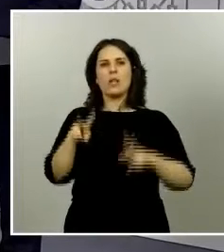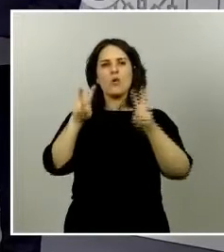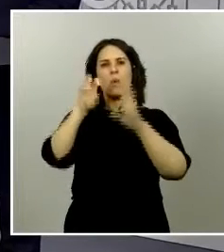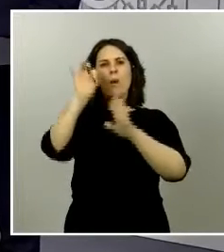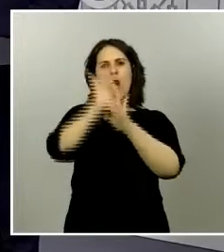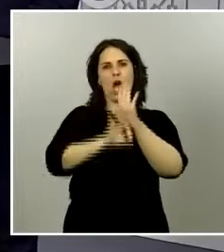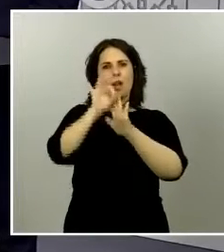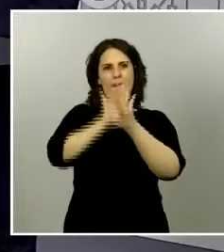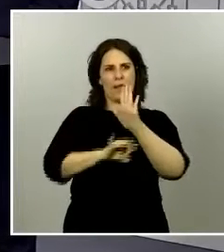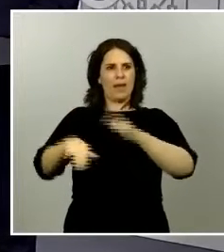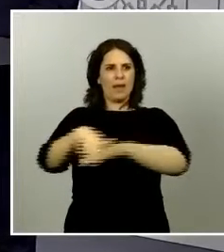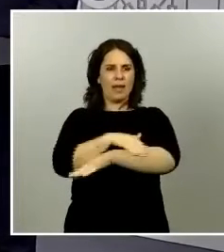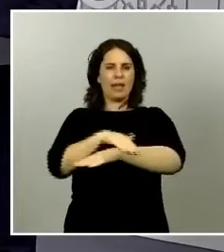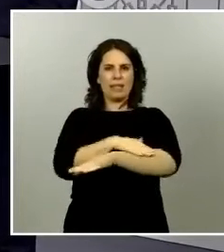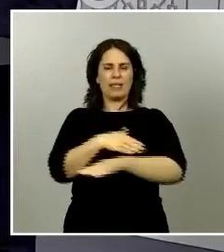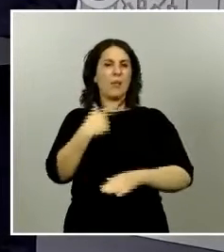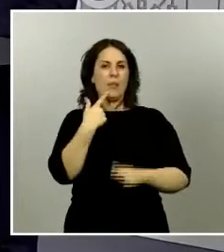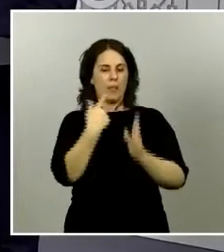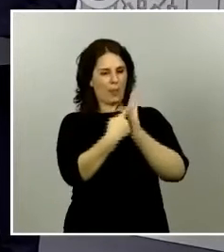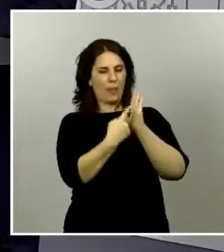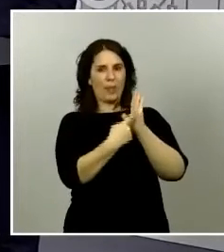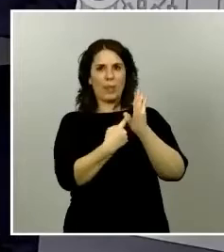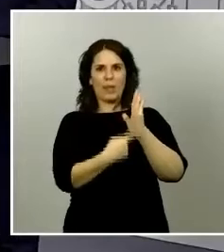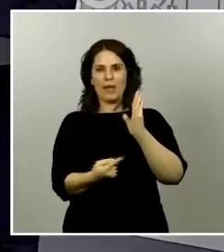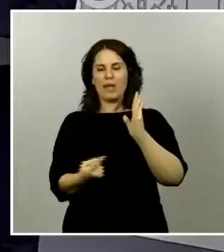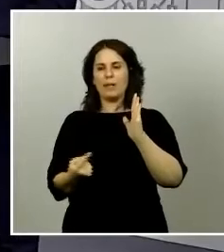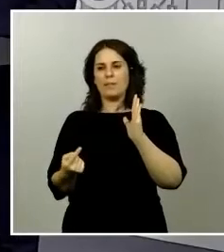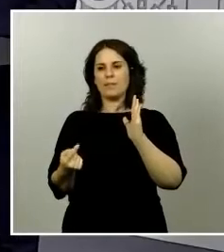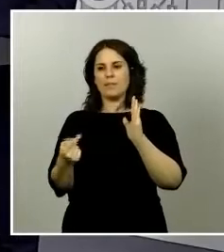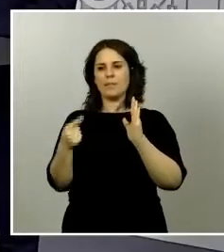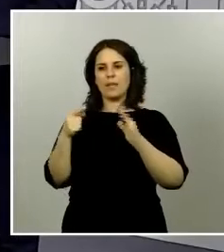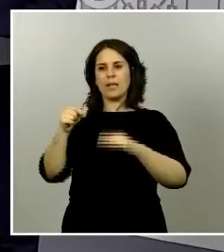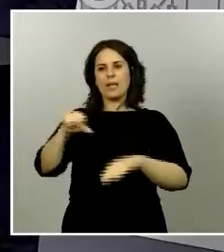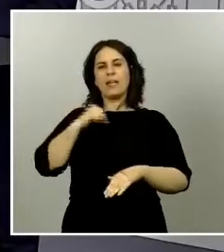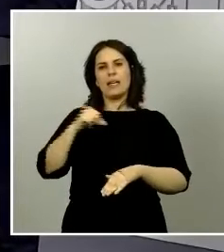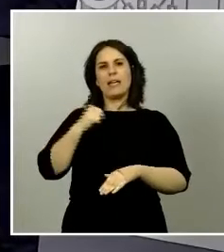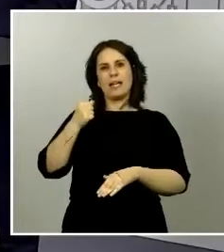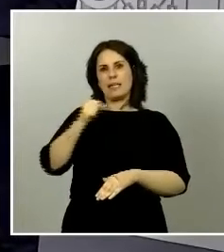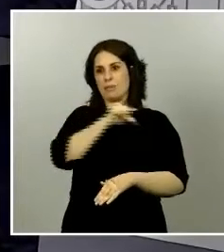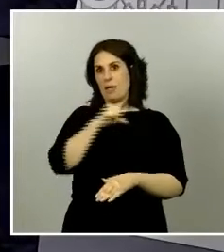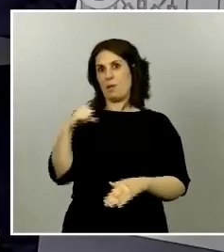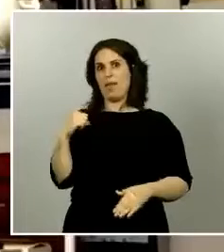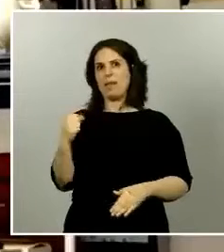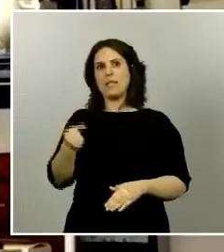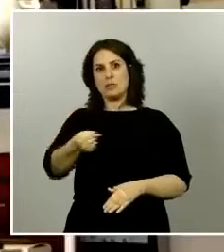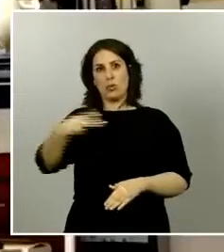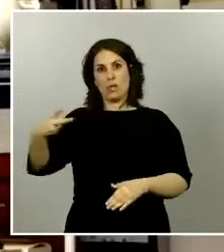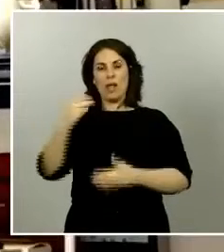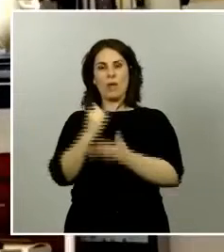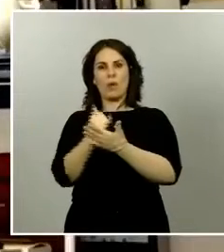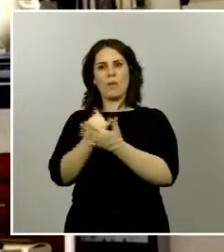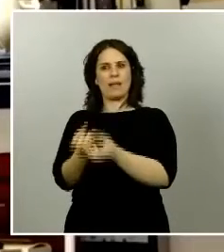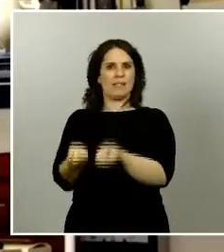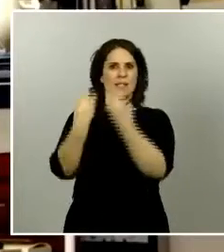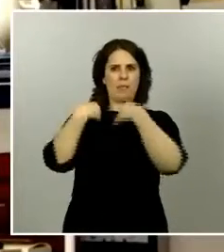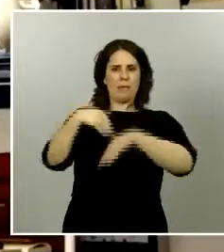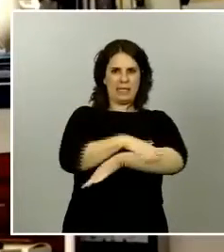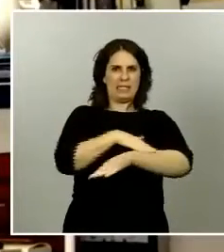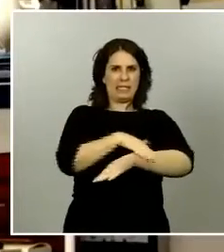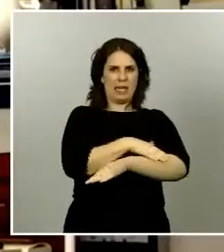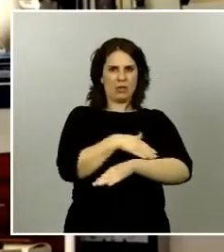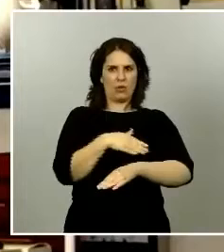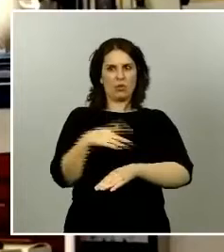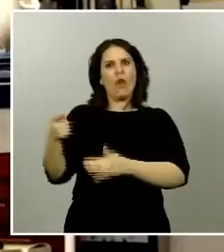Hace aproximadamente 2 semanas, una nueva orden ministerial dijo que las clínicas privadas tenían que facilitar al ministerio